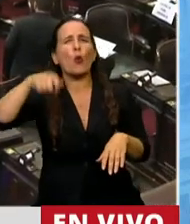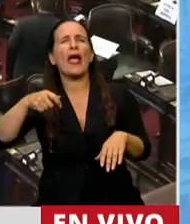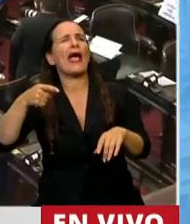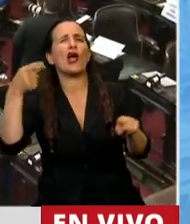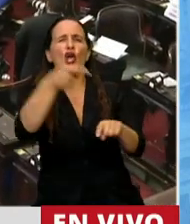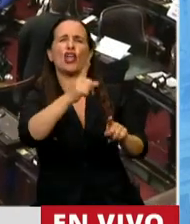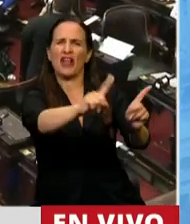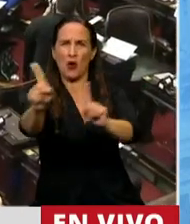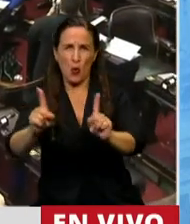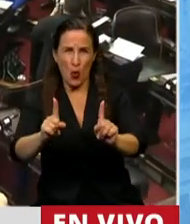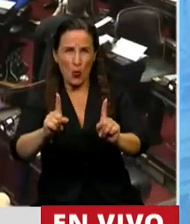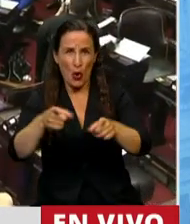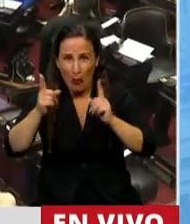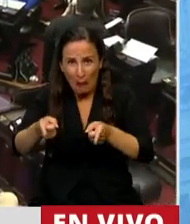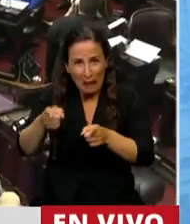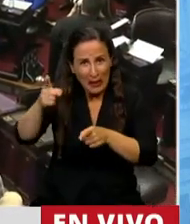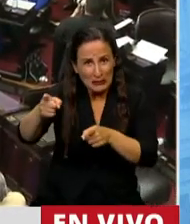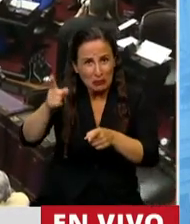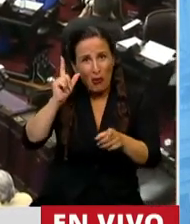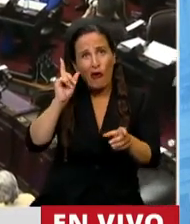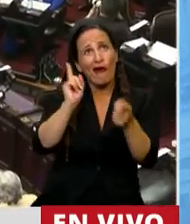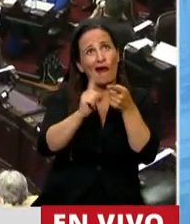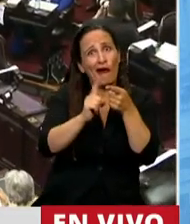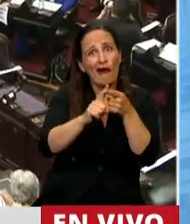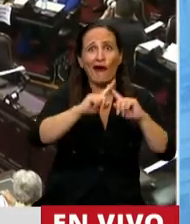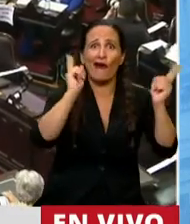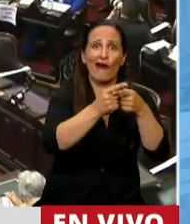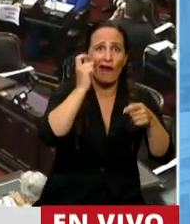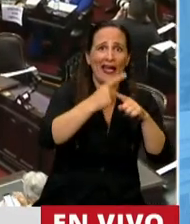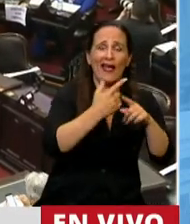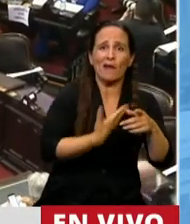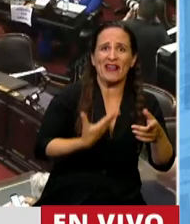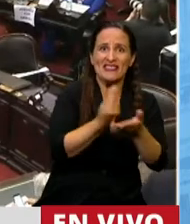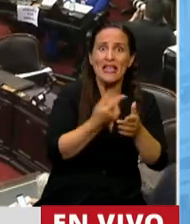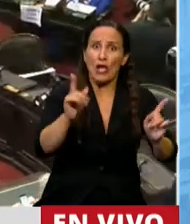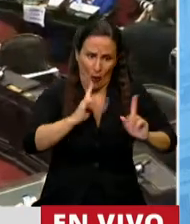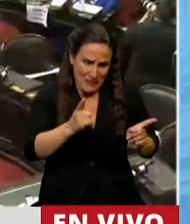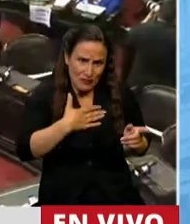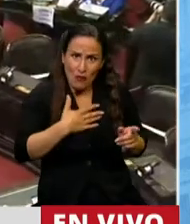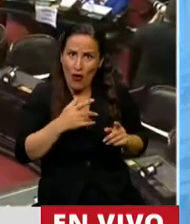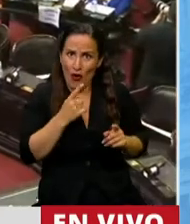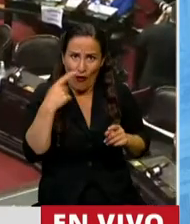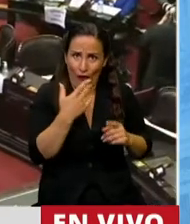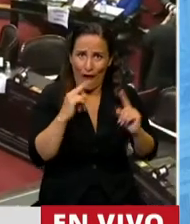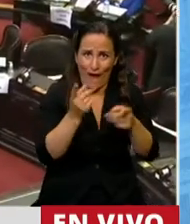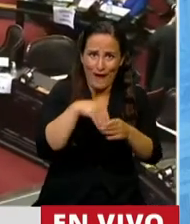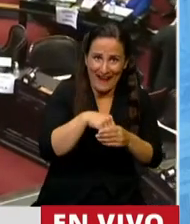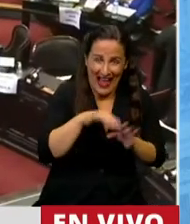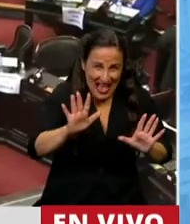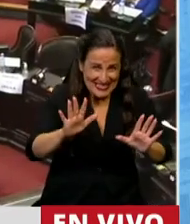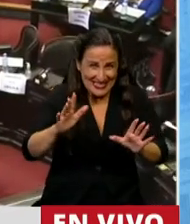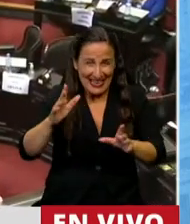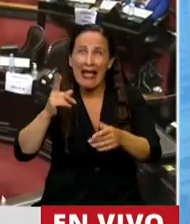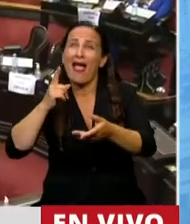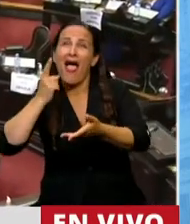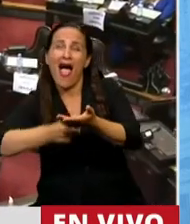ustedes y que ese mismo juez haya estado en el despacho de un presidente o de nuestro presidente, porque ahí se afecta la independencia,